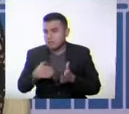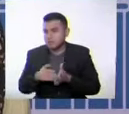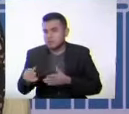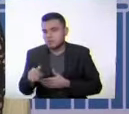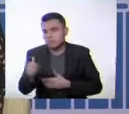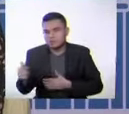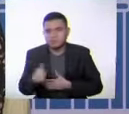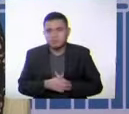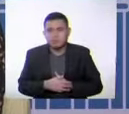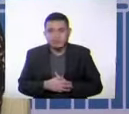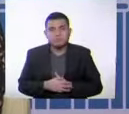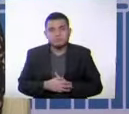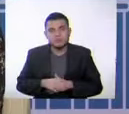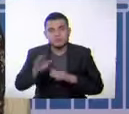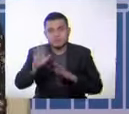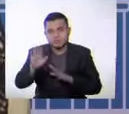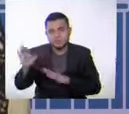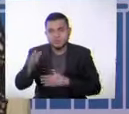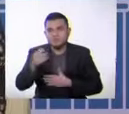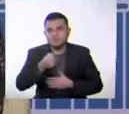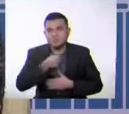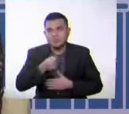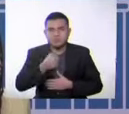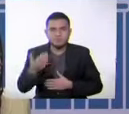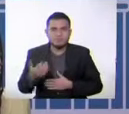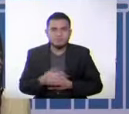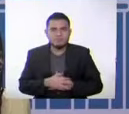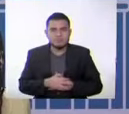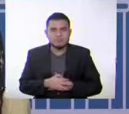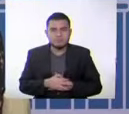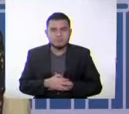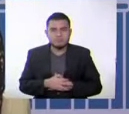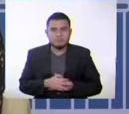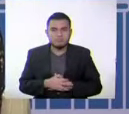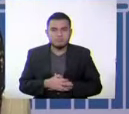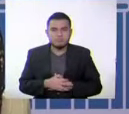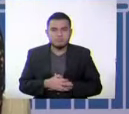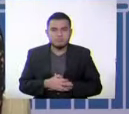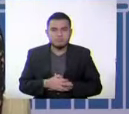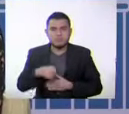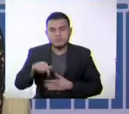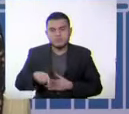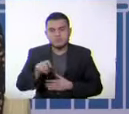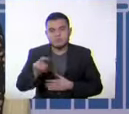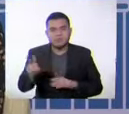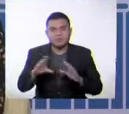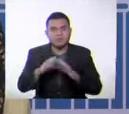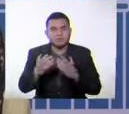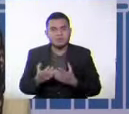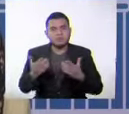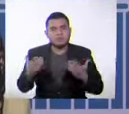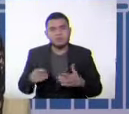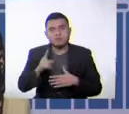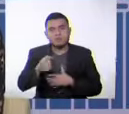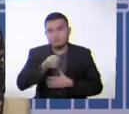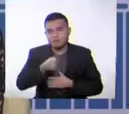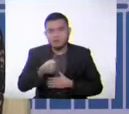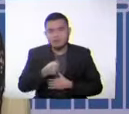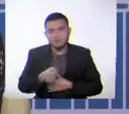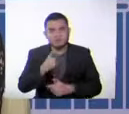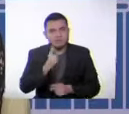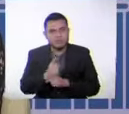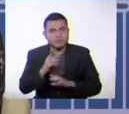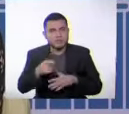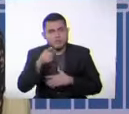que ser tolerante, informarse. Y eso ha tenido esta teleclase para dar una información extra para que